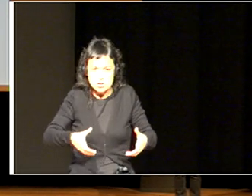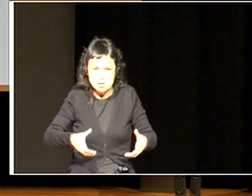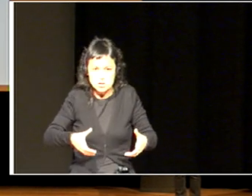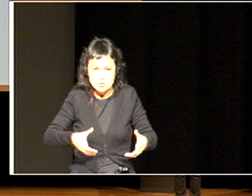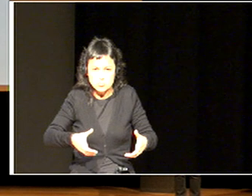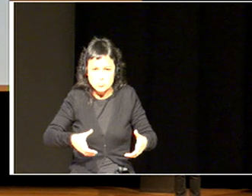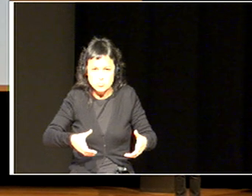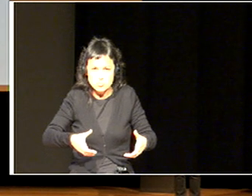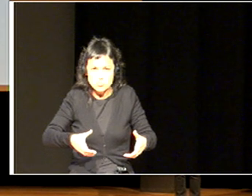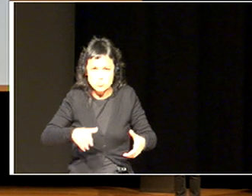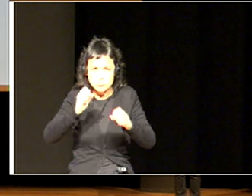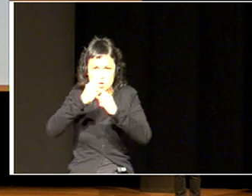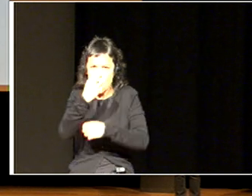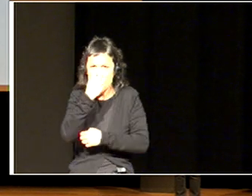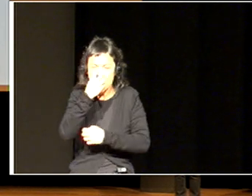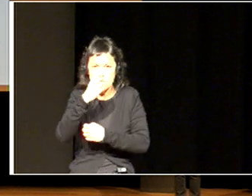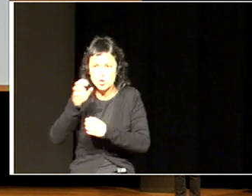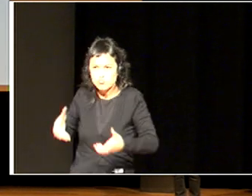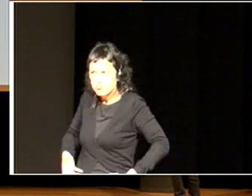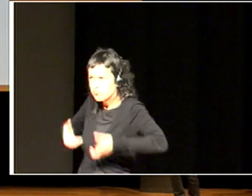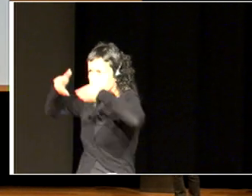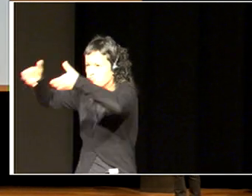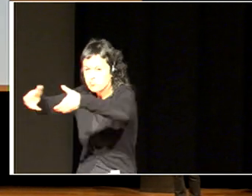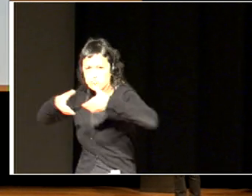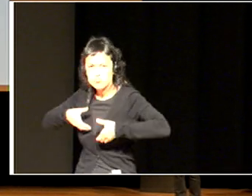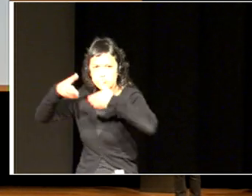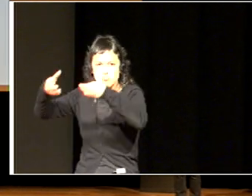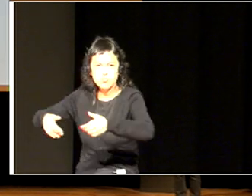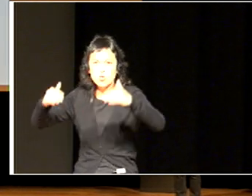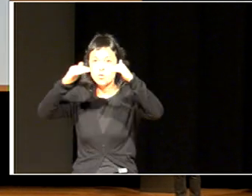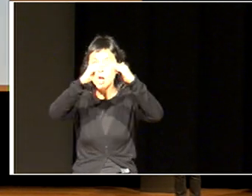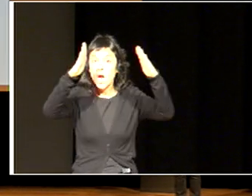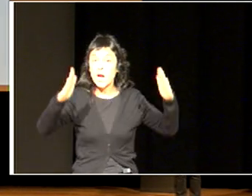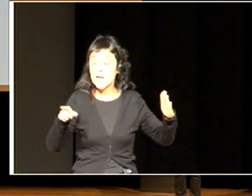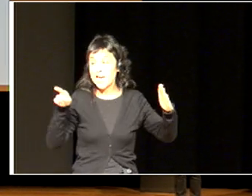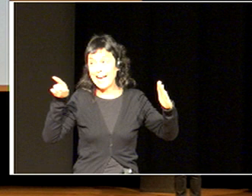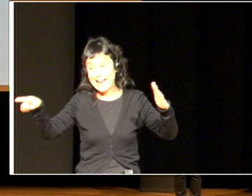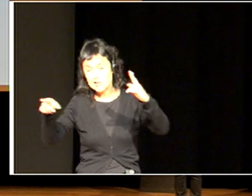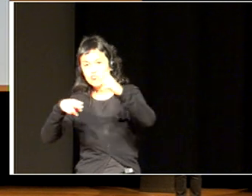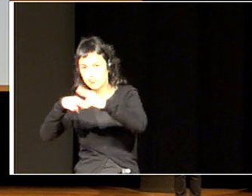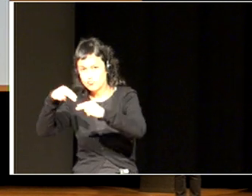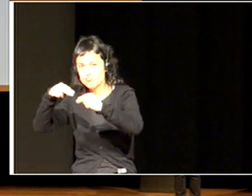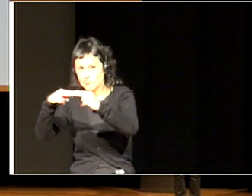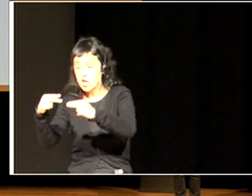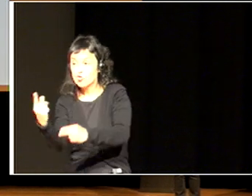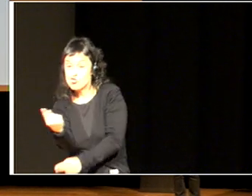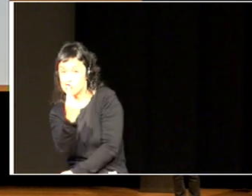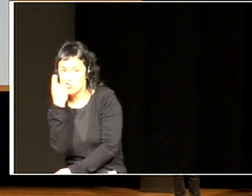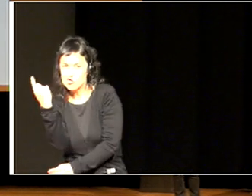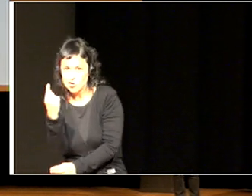en un camión cuando llega a la casa que va a construir por supuesto él solo